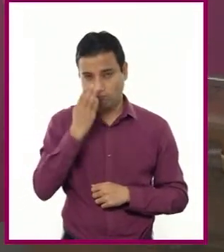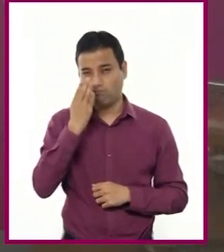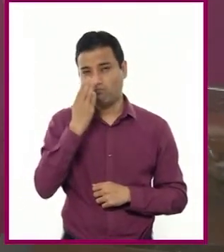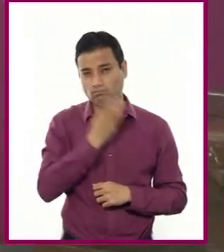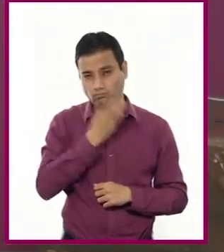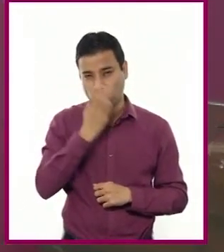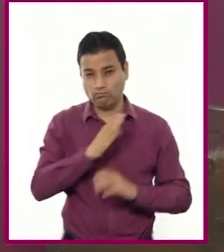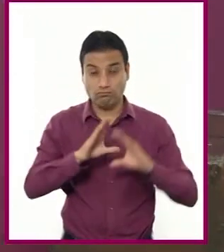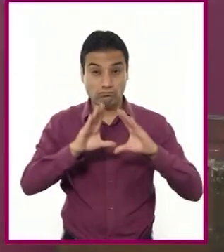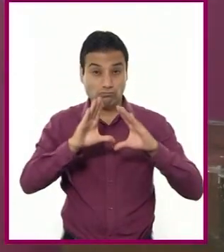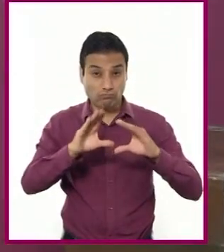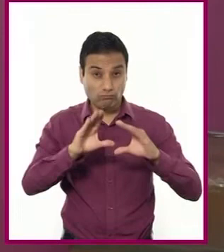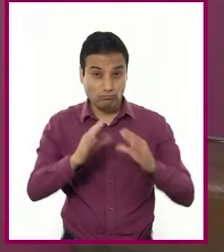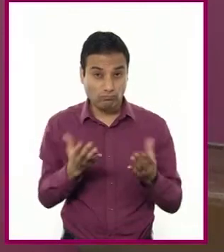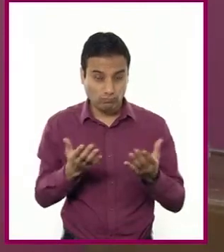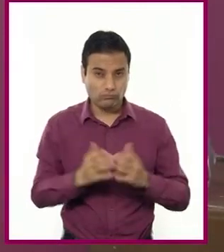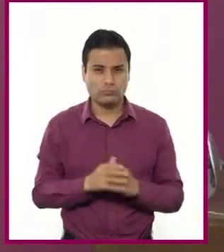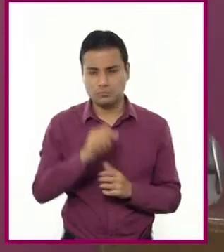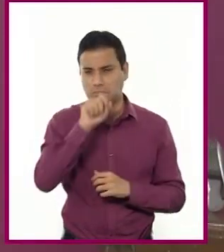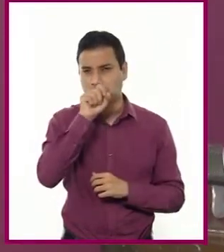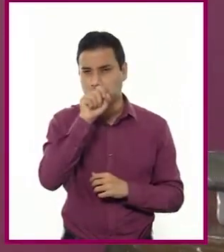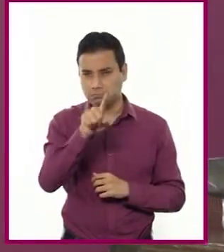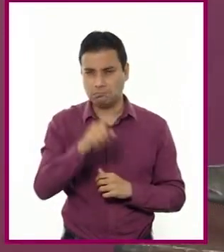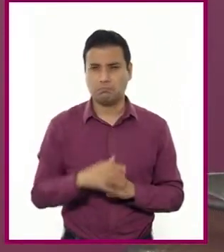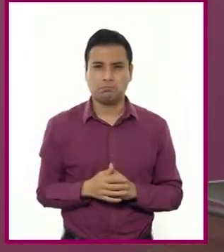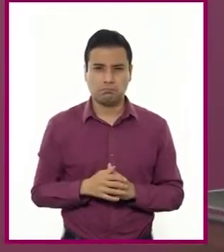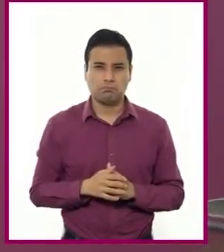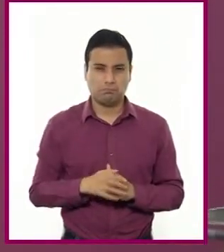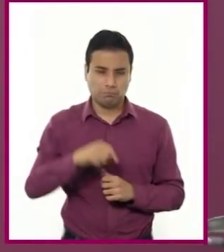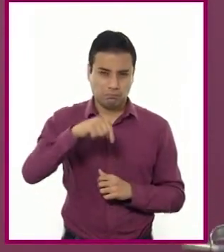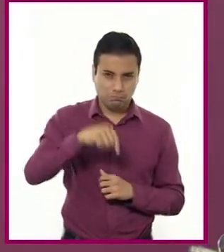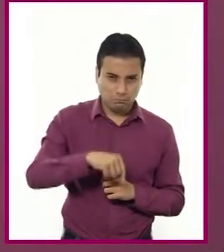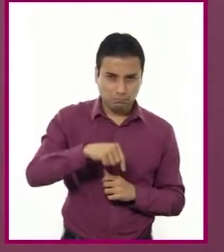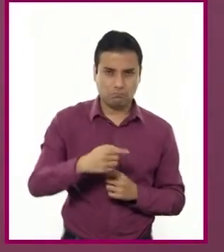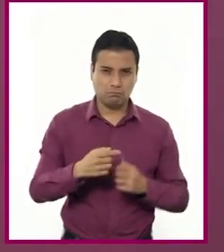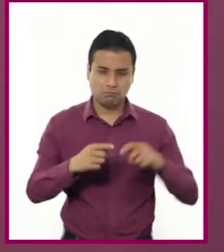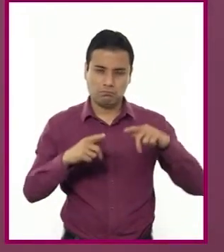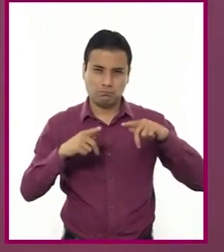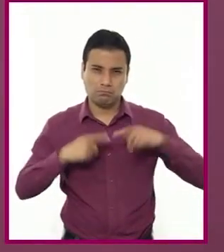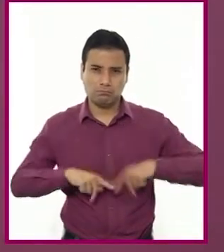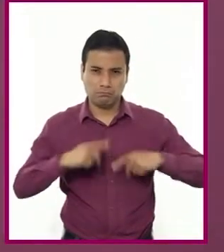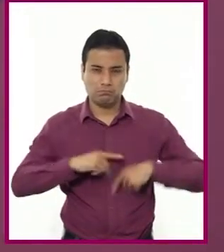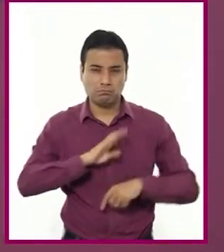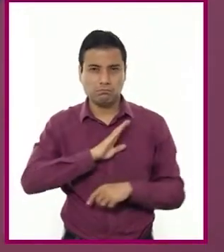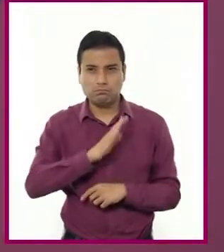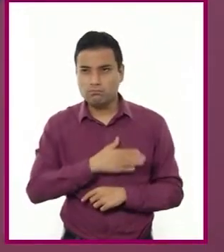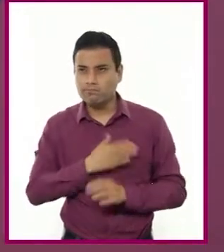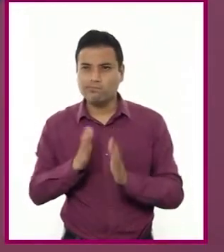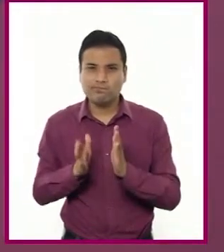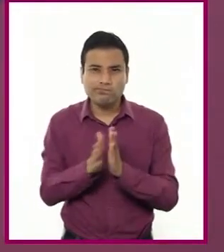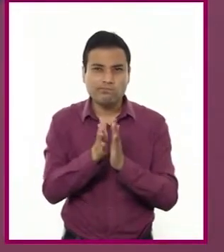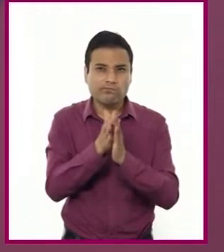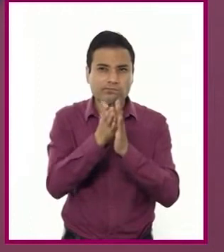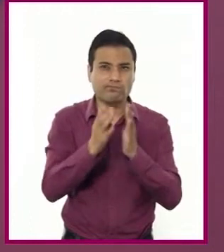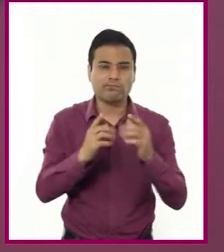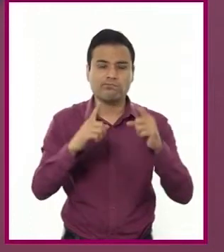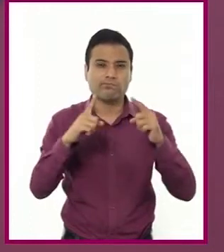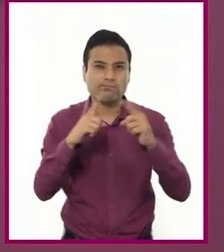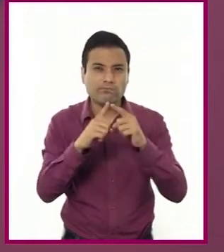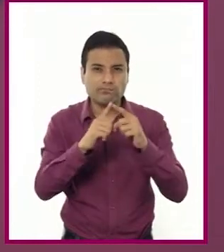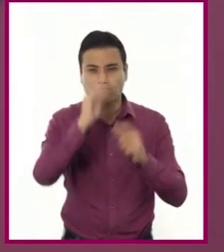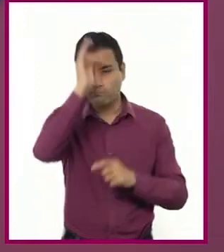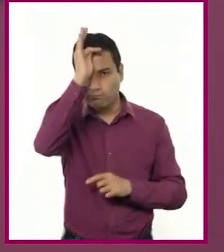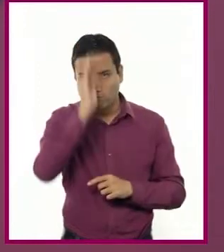indígenas, los arquitectos del viejo continente, principalmente españoles, edificaron palacios y monasterios e